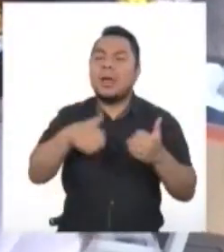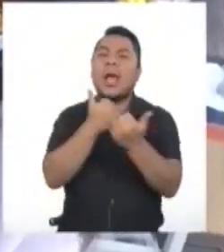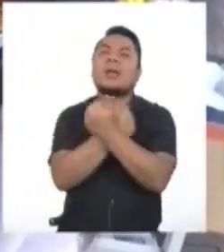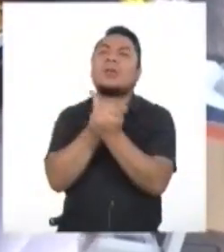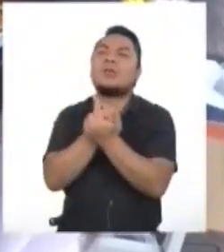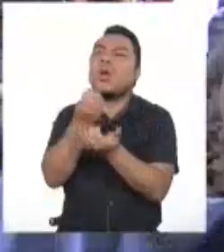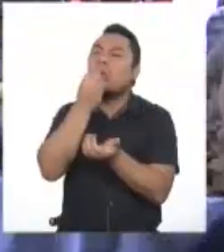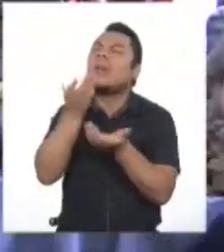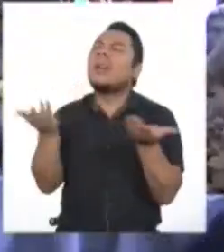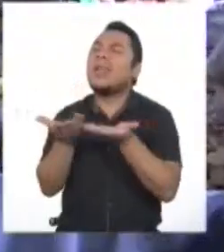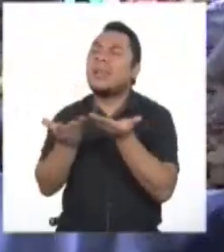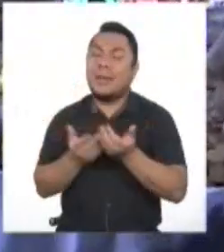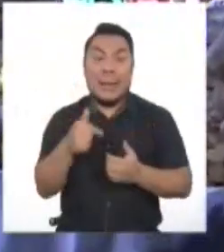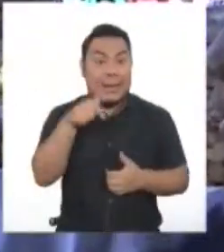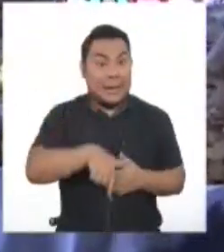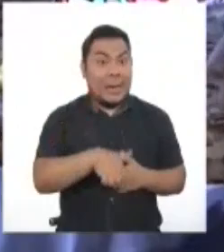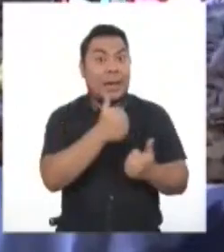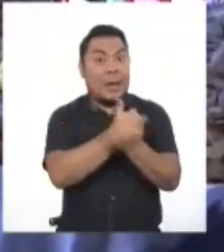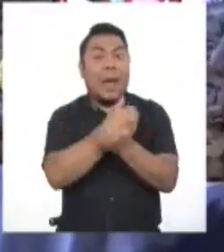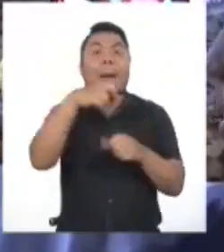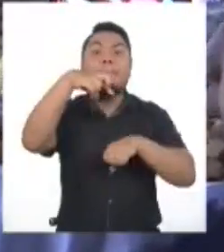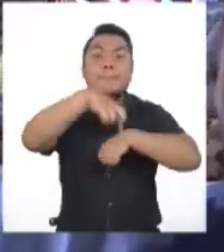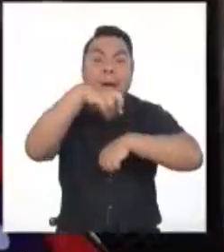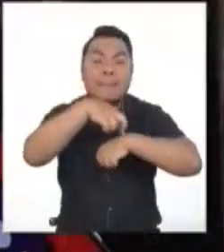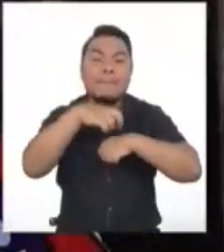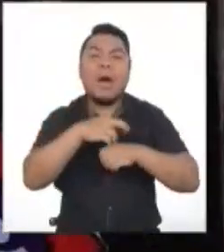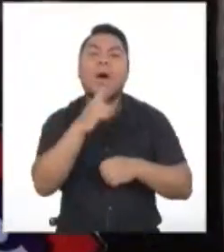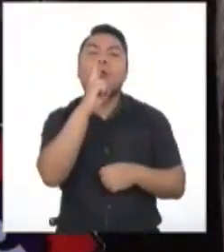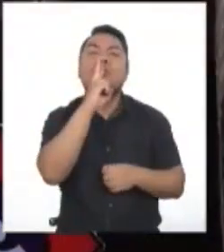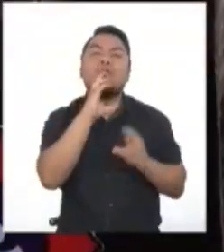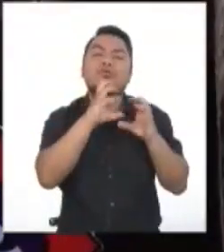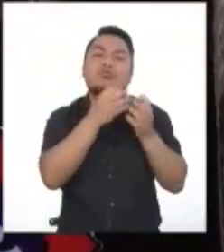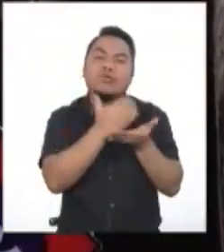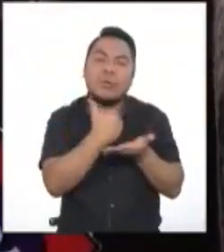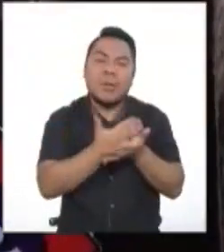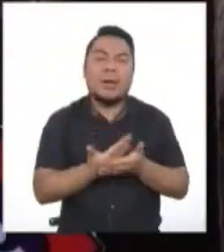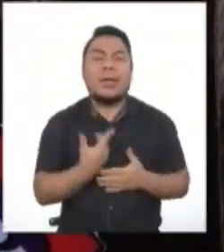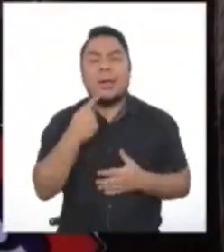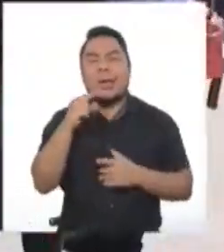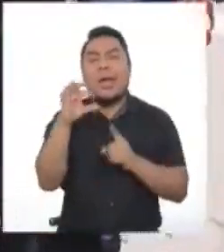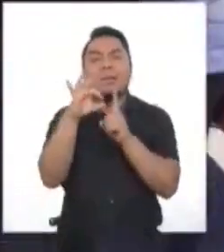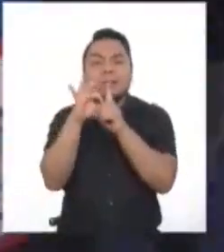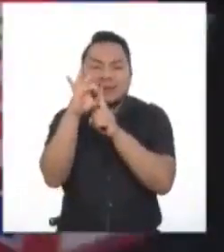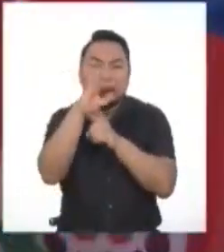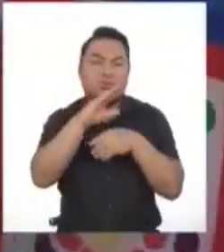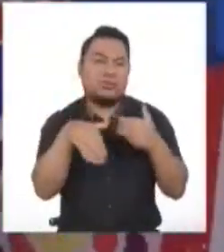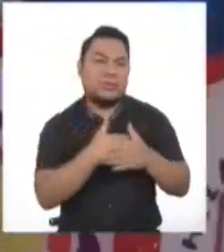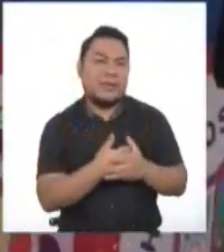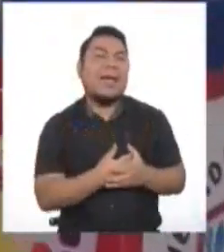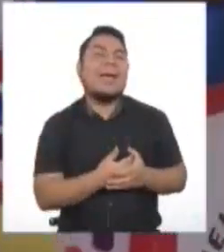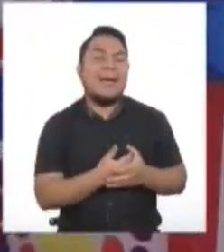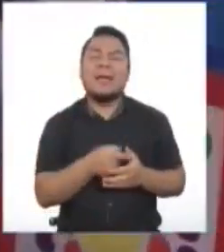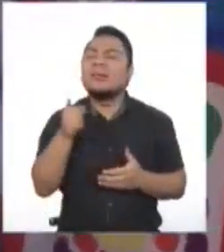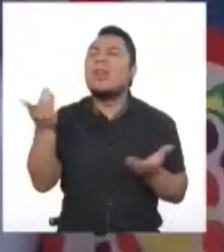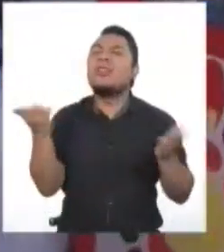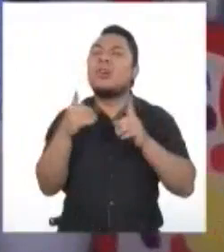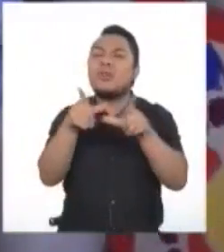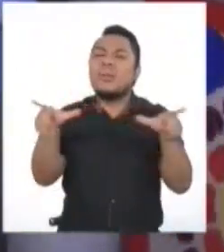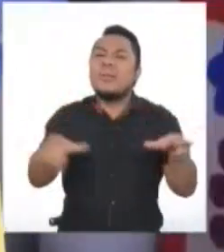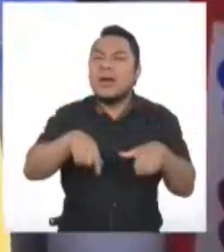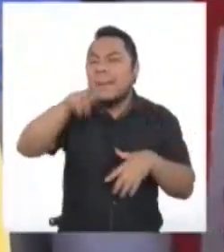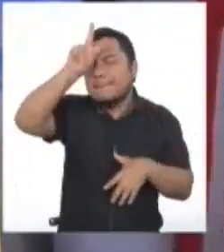Ayacucho? La papa, los tomates, el garbanzo, el trigo, todo eso. ¿Sabes en qué partes del